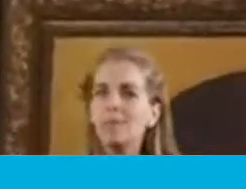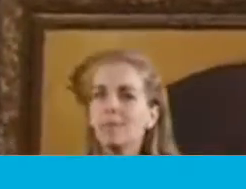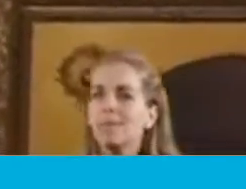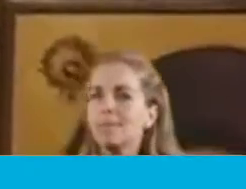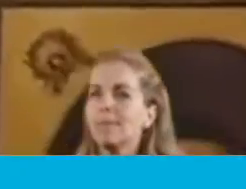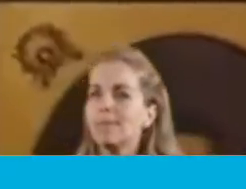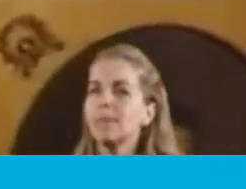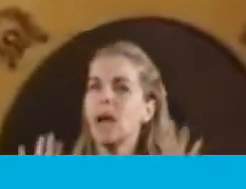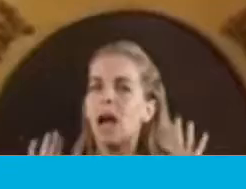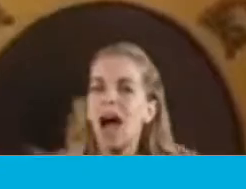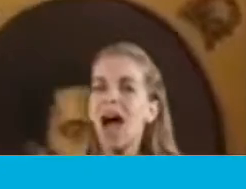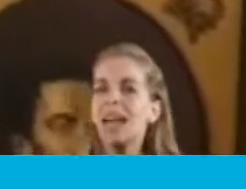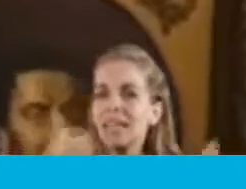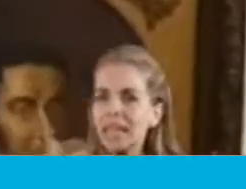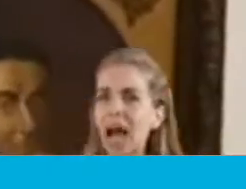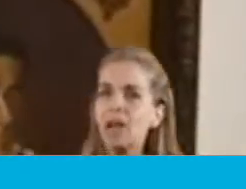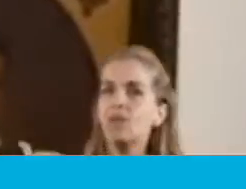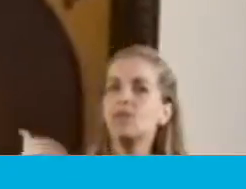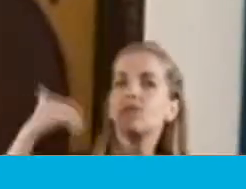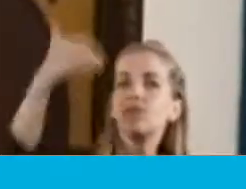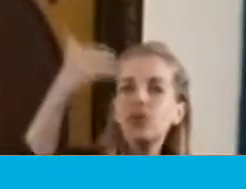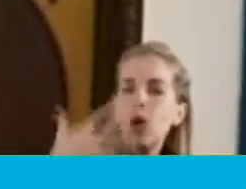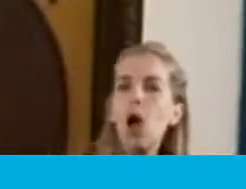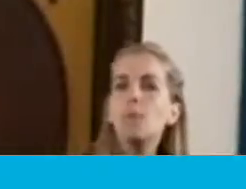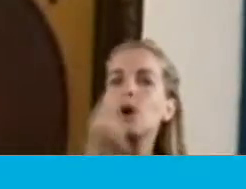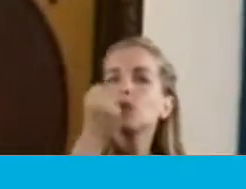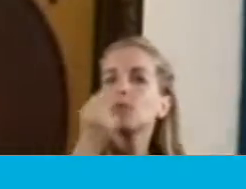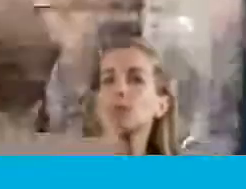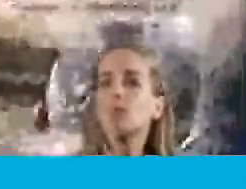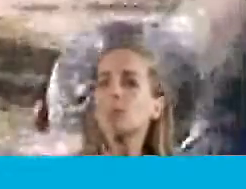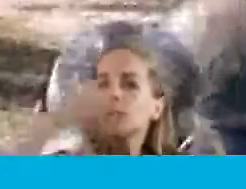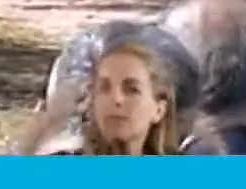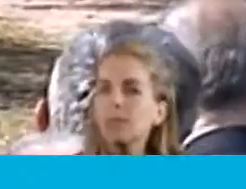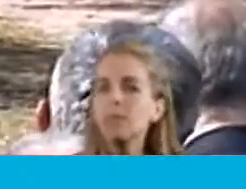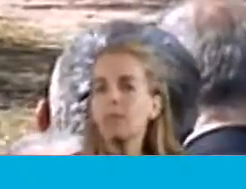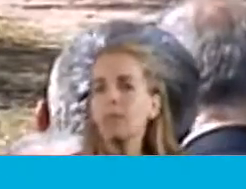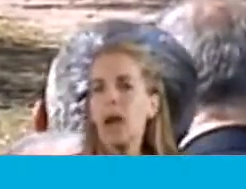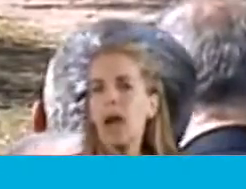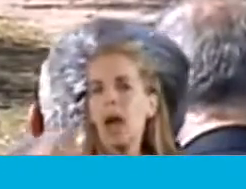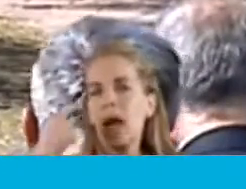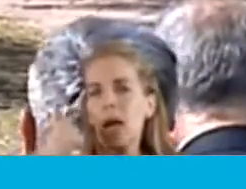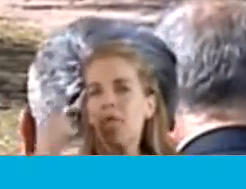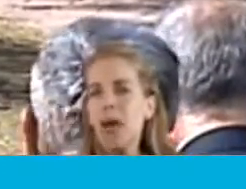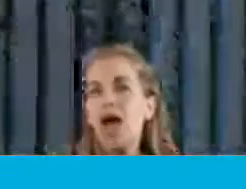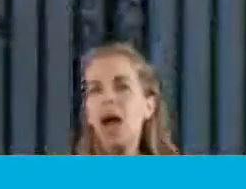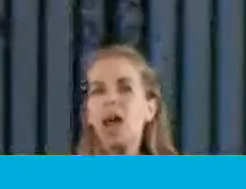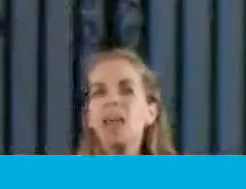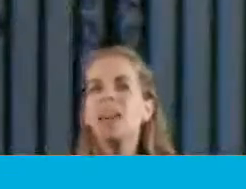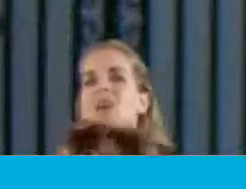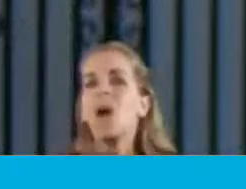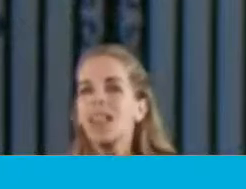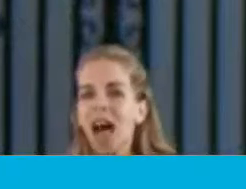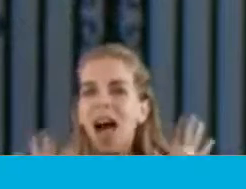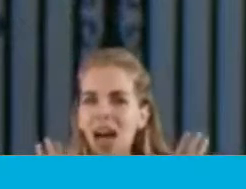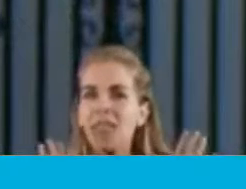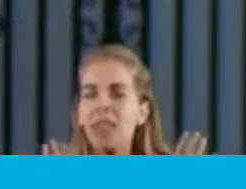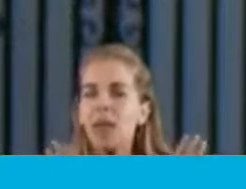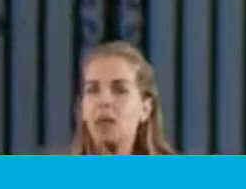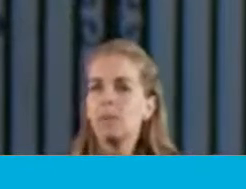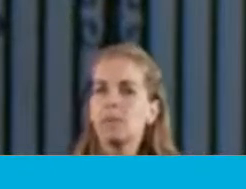por delante una oportunidad enorme para afianzar su desarrollo con criterios de justicia social. ¿Cuánto trabajo,